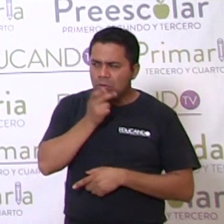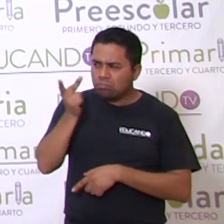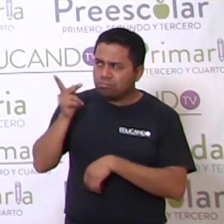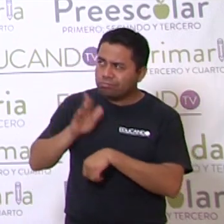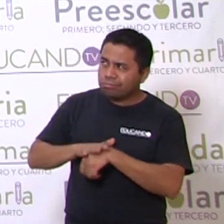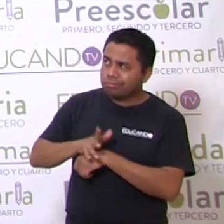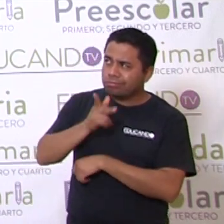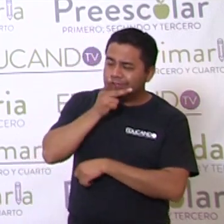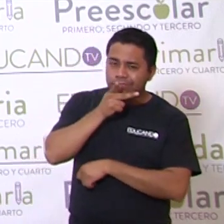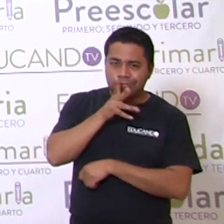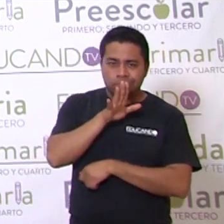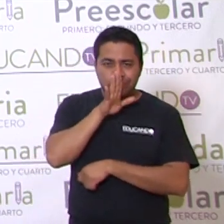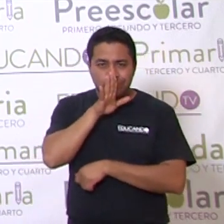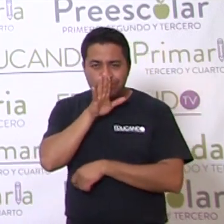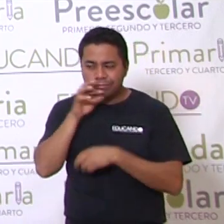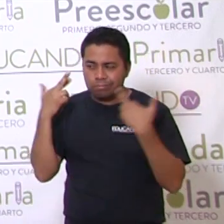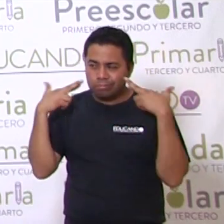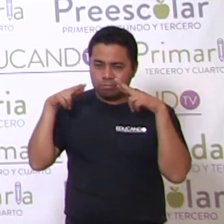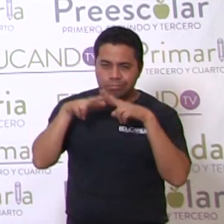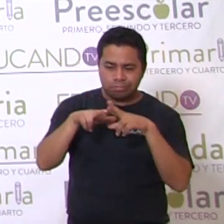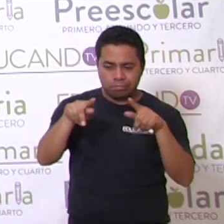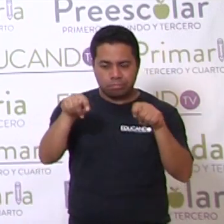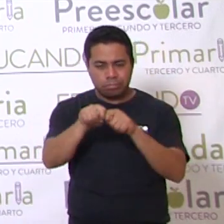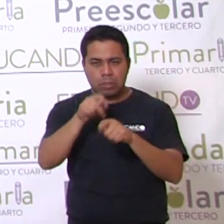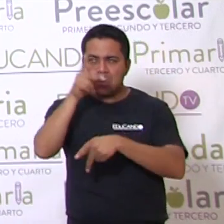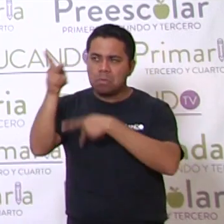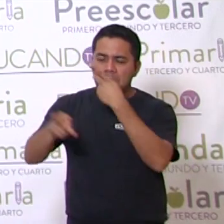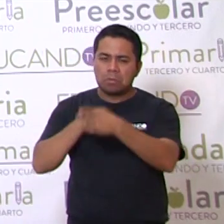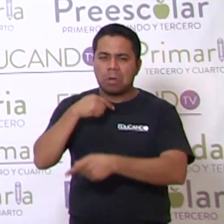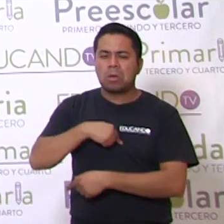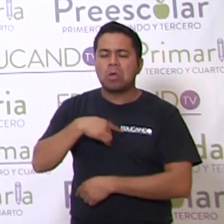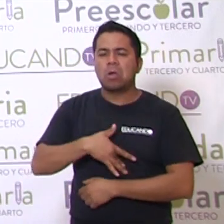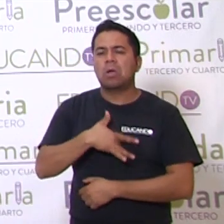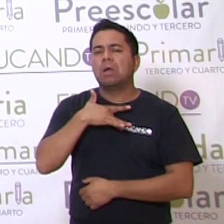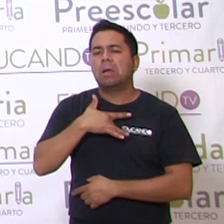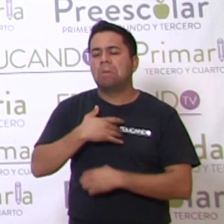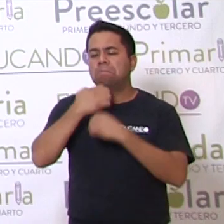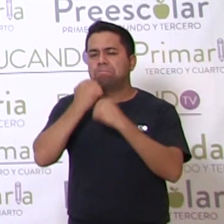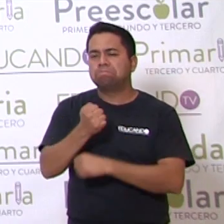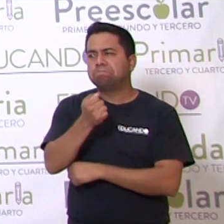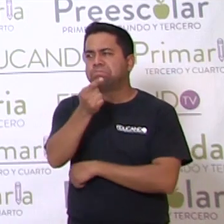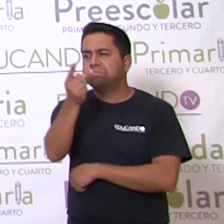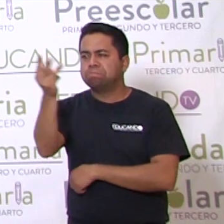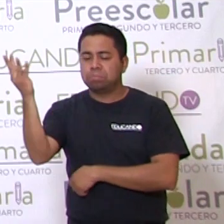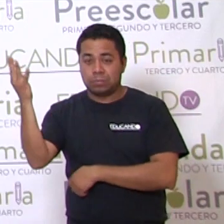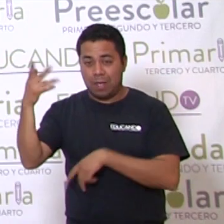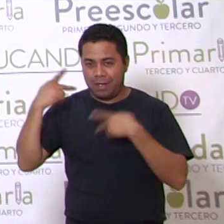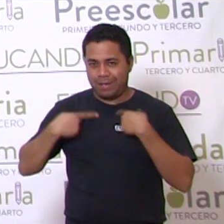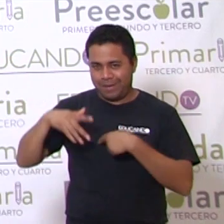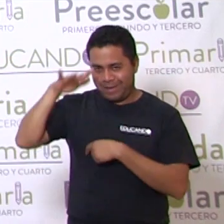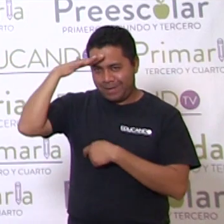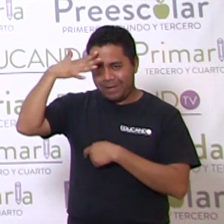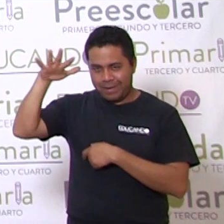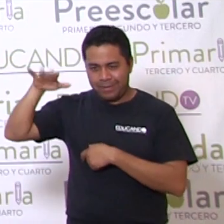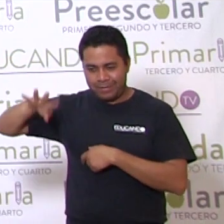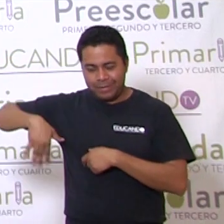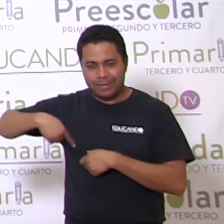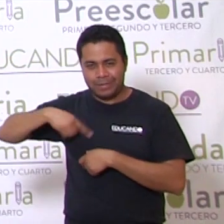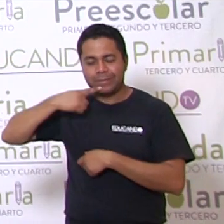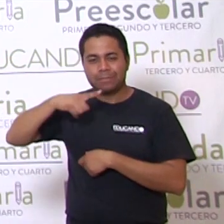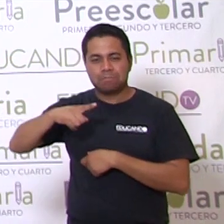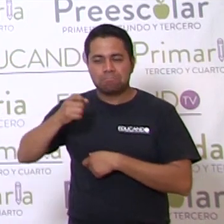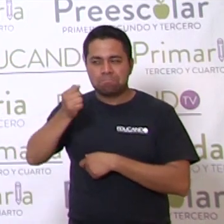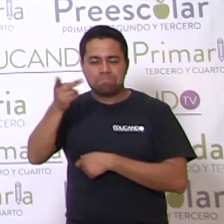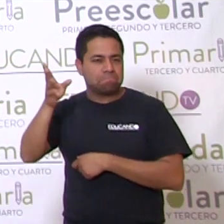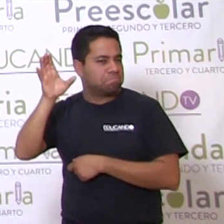preguntarle a papá, a mamá, a algún maestro, a algún tío. Estoy seguro que cualquiera de estas personas que yo te mencioné